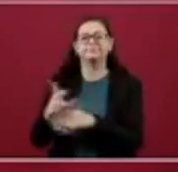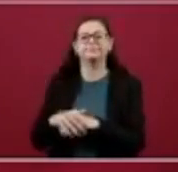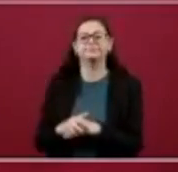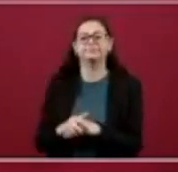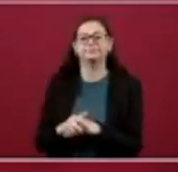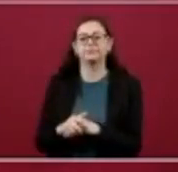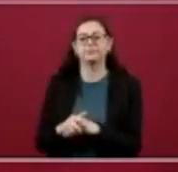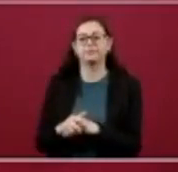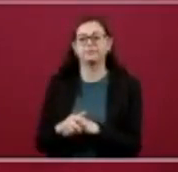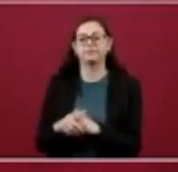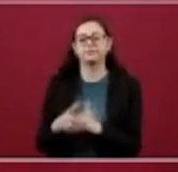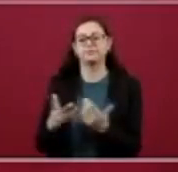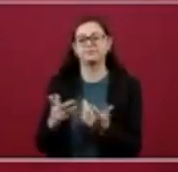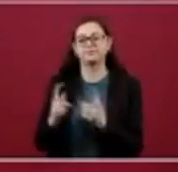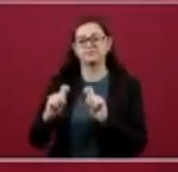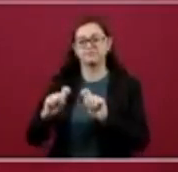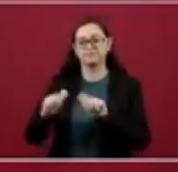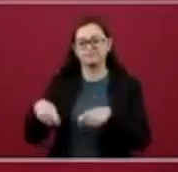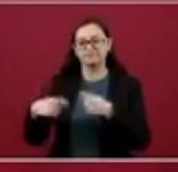premiada